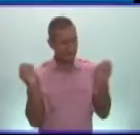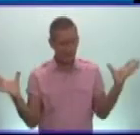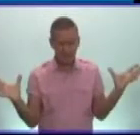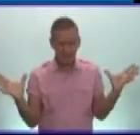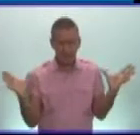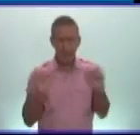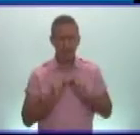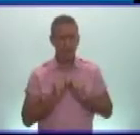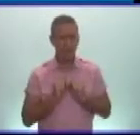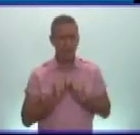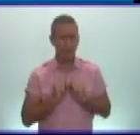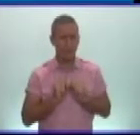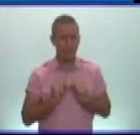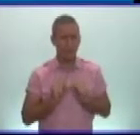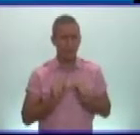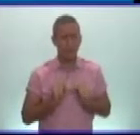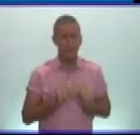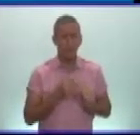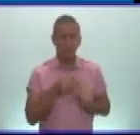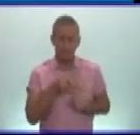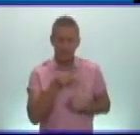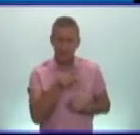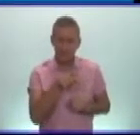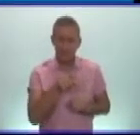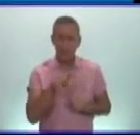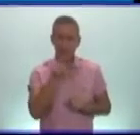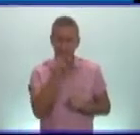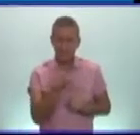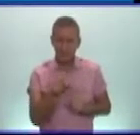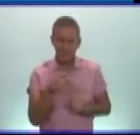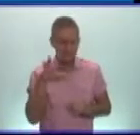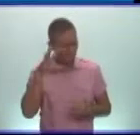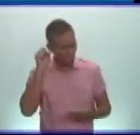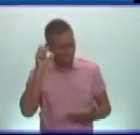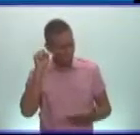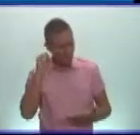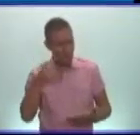que comprenda lo que nosotros le estamos escribiendo.